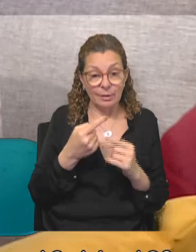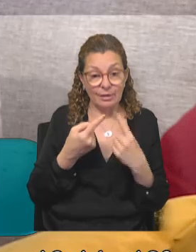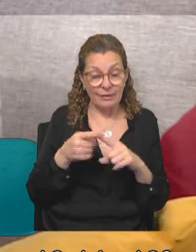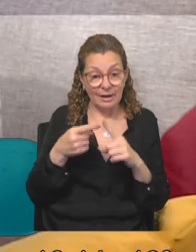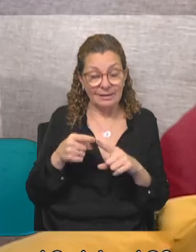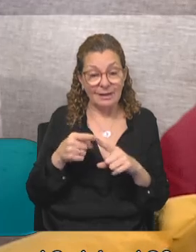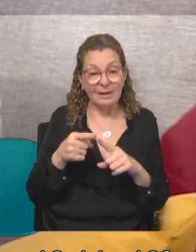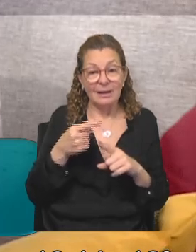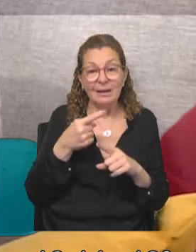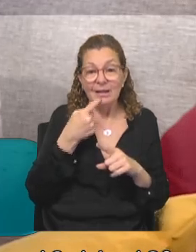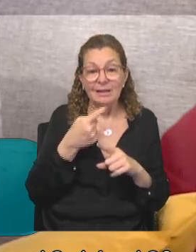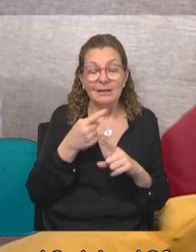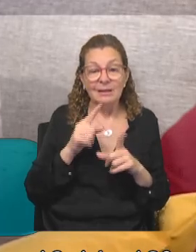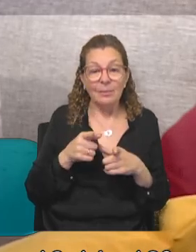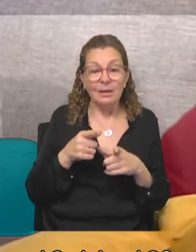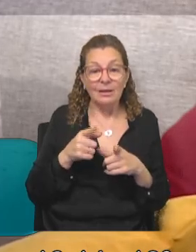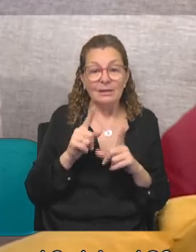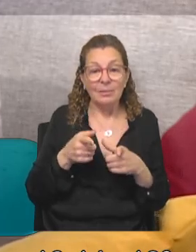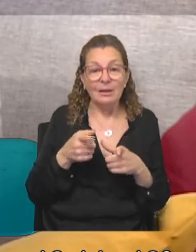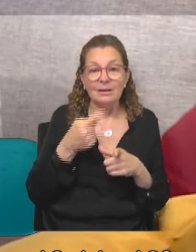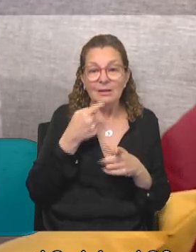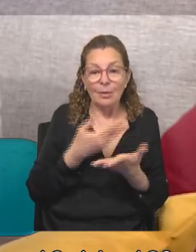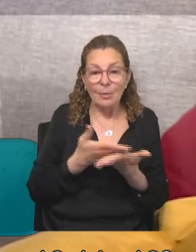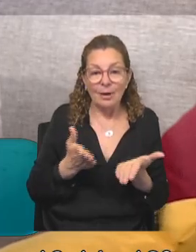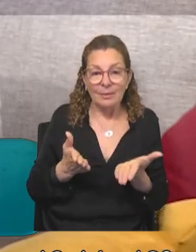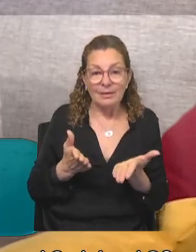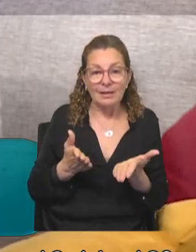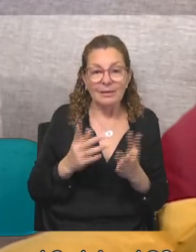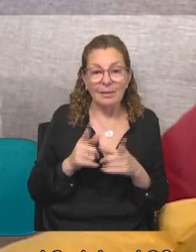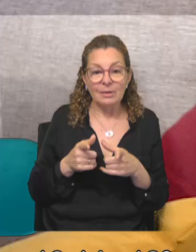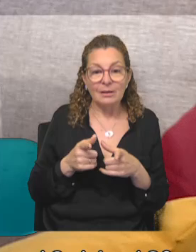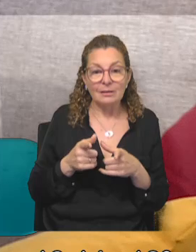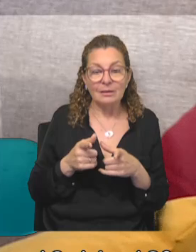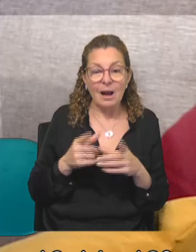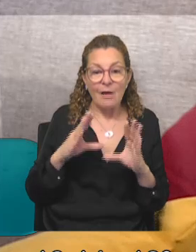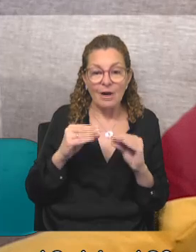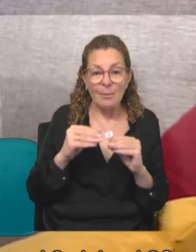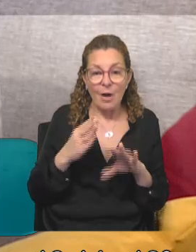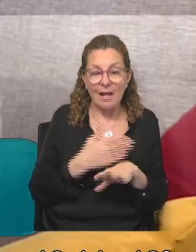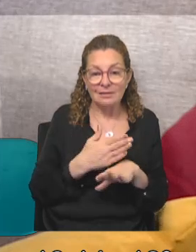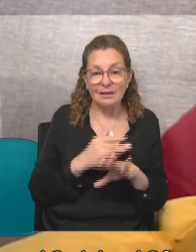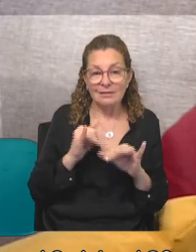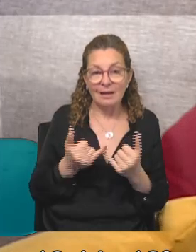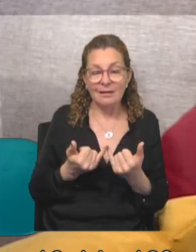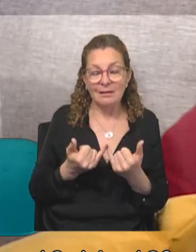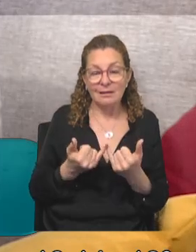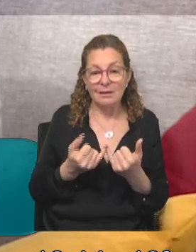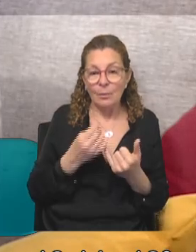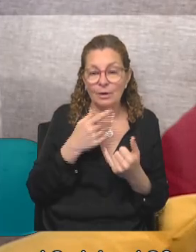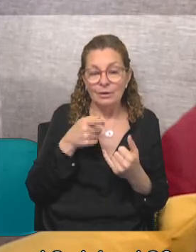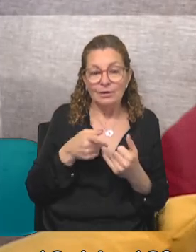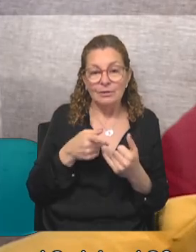que me parece espectacular también traerlo hoy sobre la mesa, si bien en otras columnas también lo habíamos conversado, en esto de, bueno, si